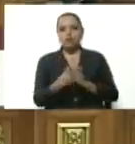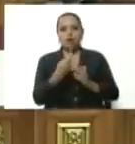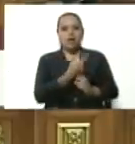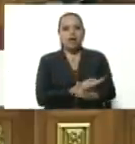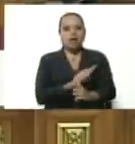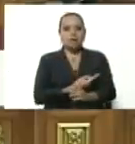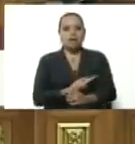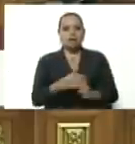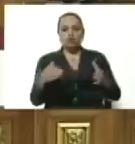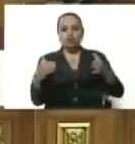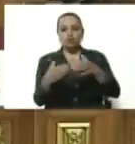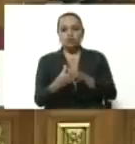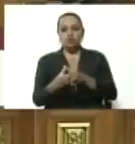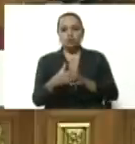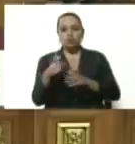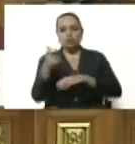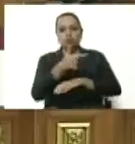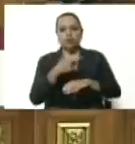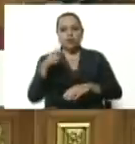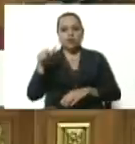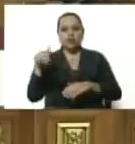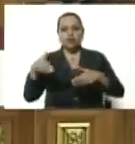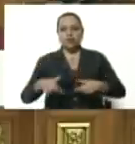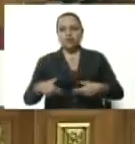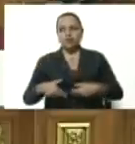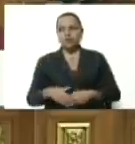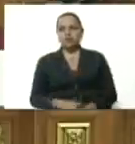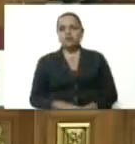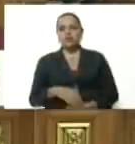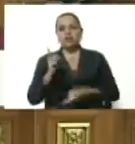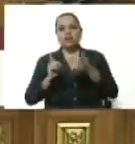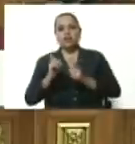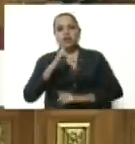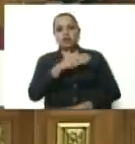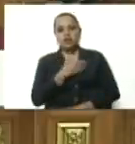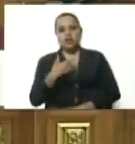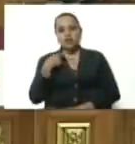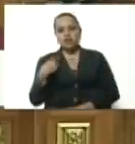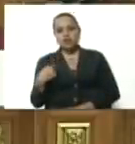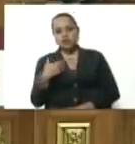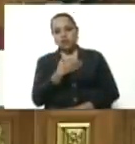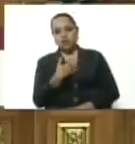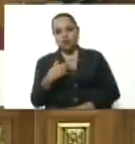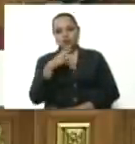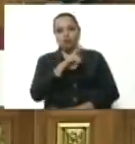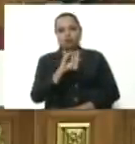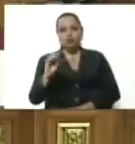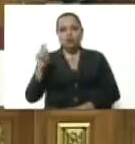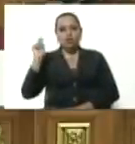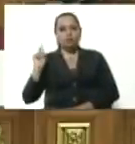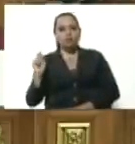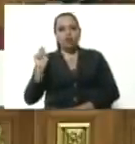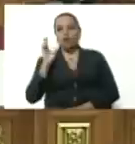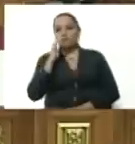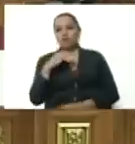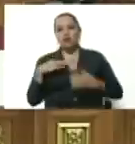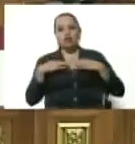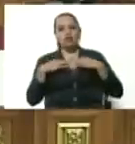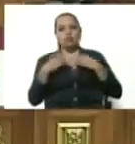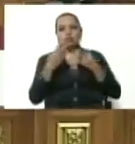Patriótico a este esfuerzo. Que alguien puede decir, yo quiero 200 diputados. No hay ropa para tanta gente.